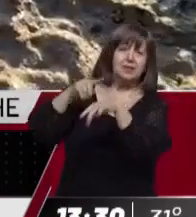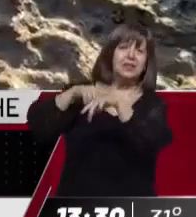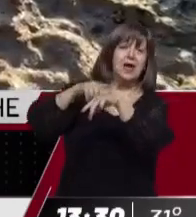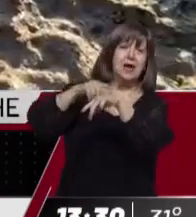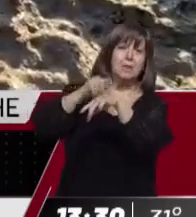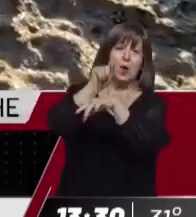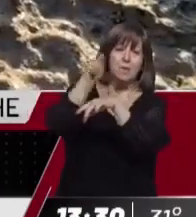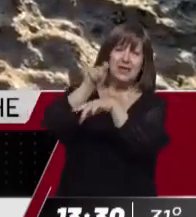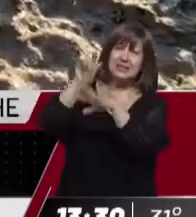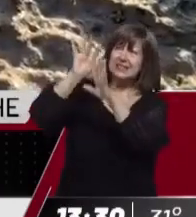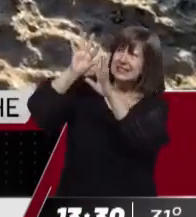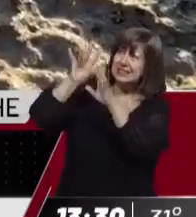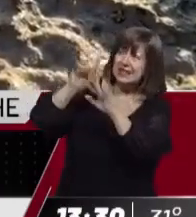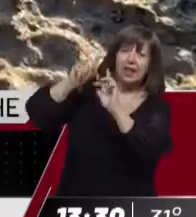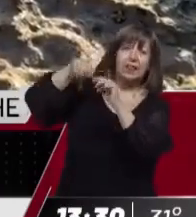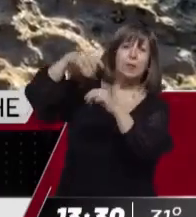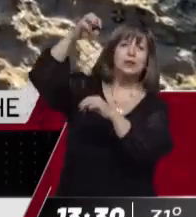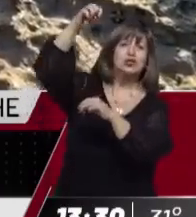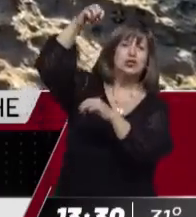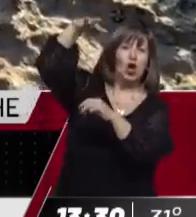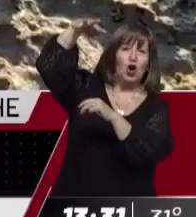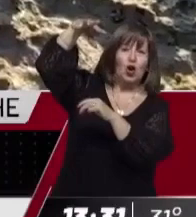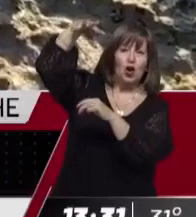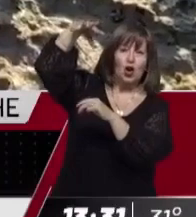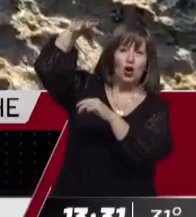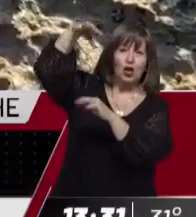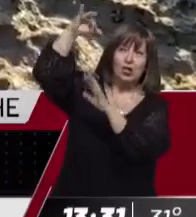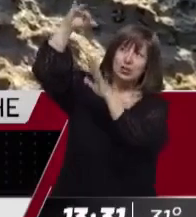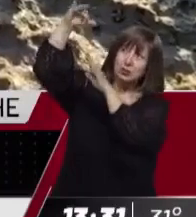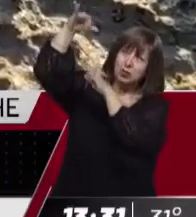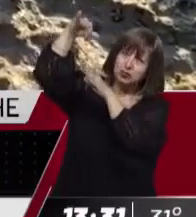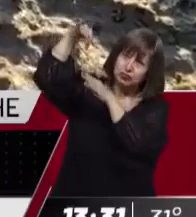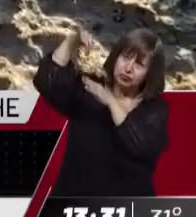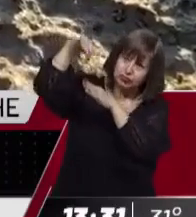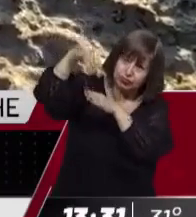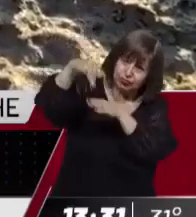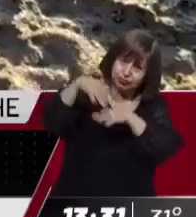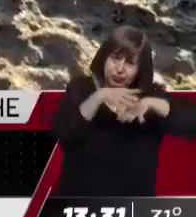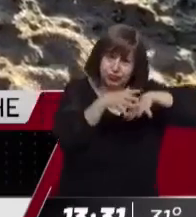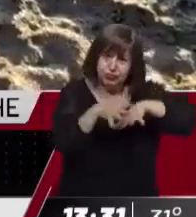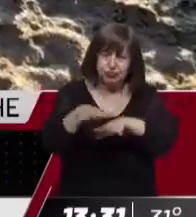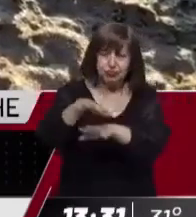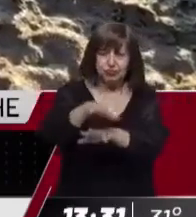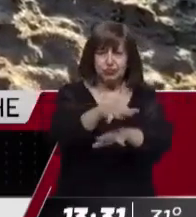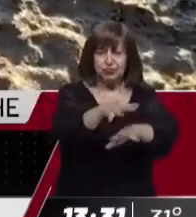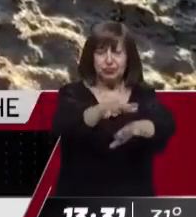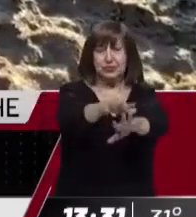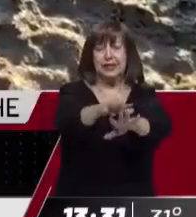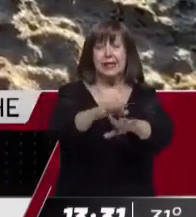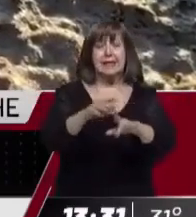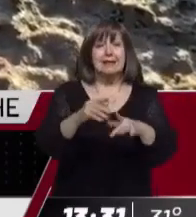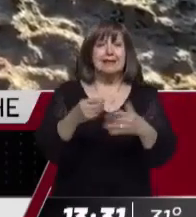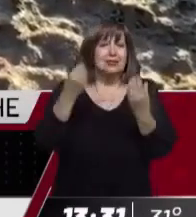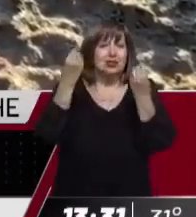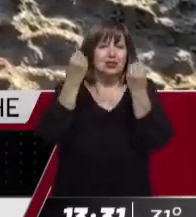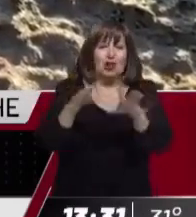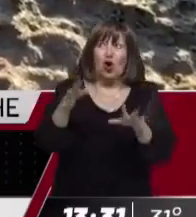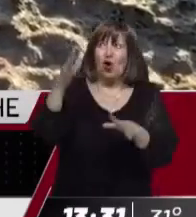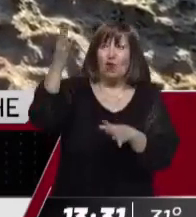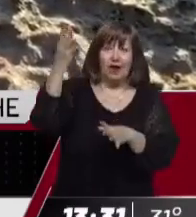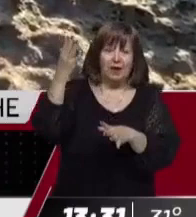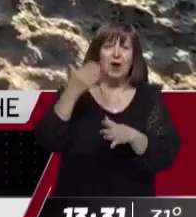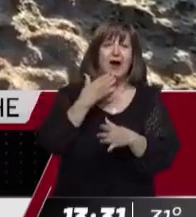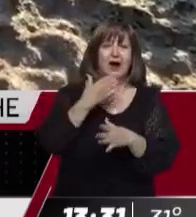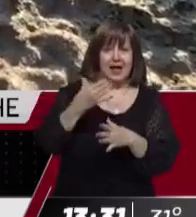la acción del hombre haga llegar el agua hasta acá, cosa que todavía no han logrado hacer. Ahora llegó porque sobraba. Por supuesto, sí, eso es